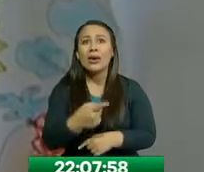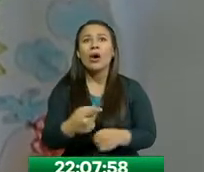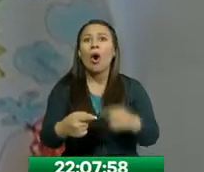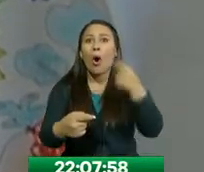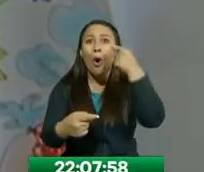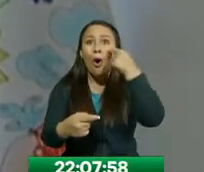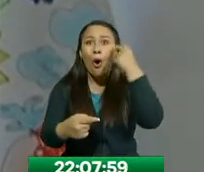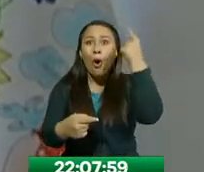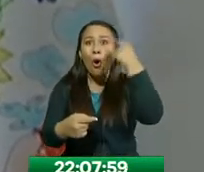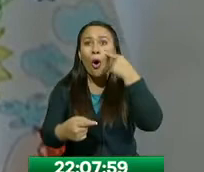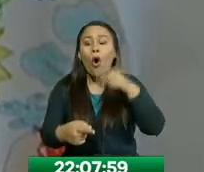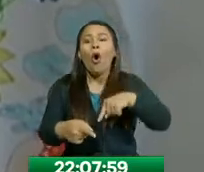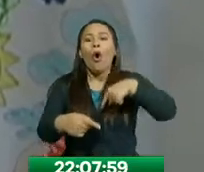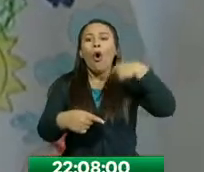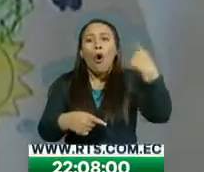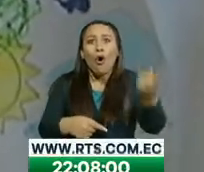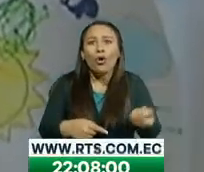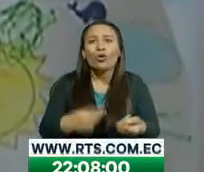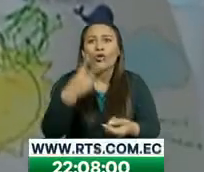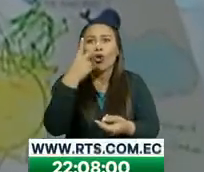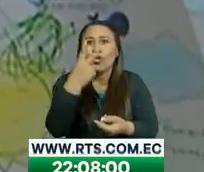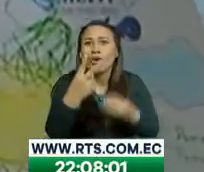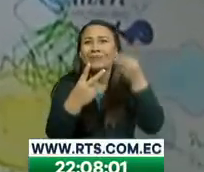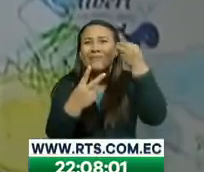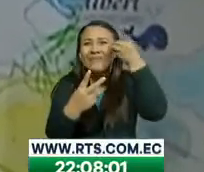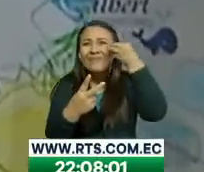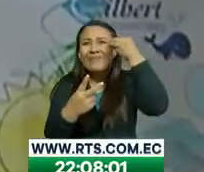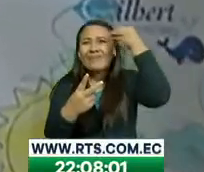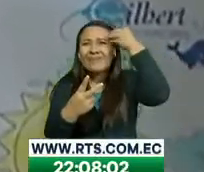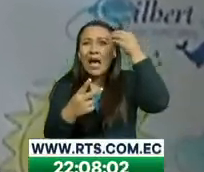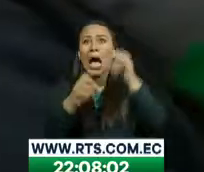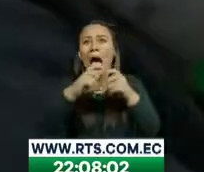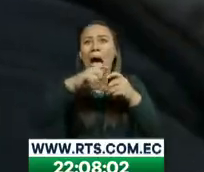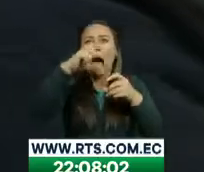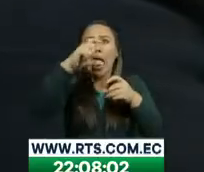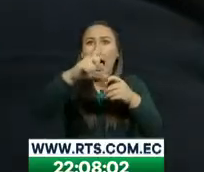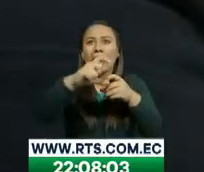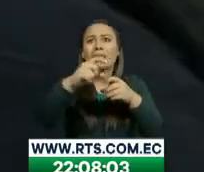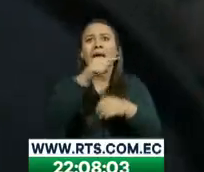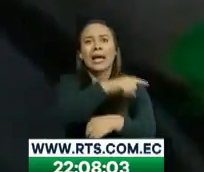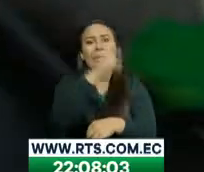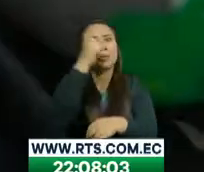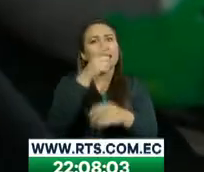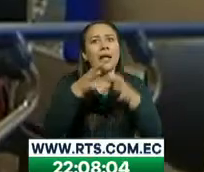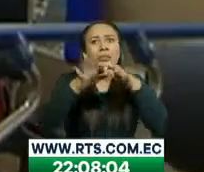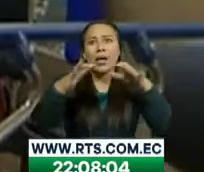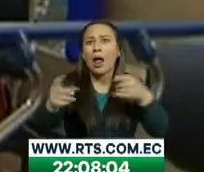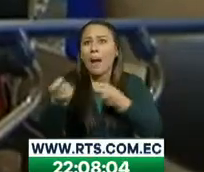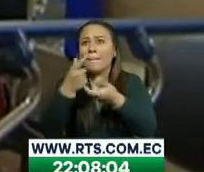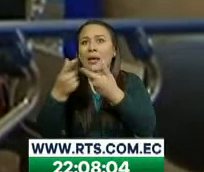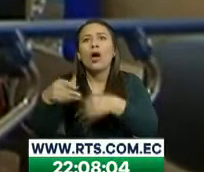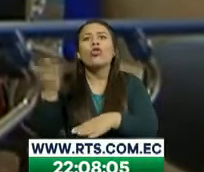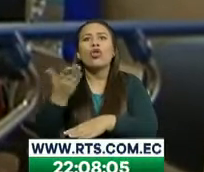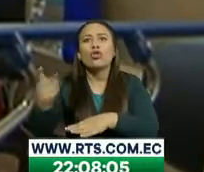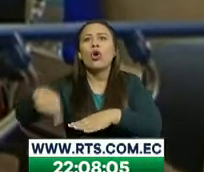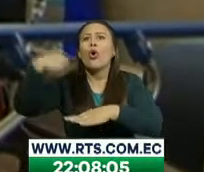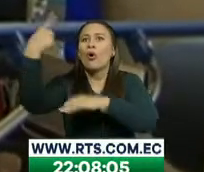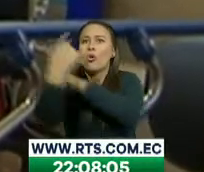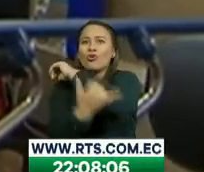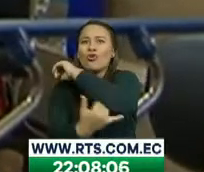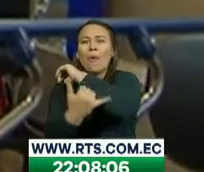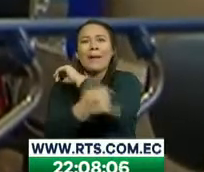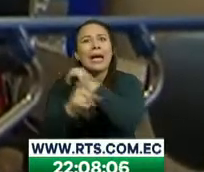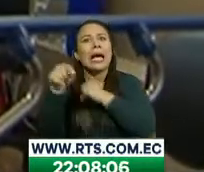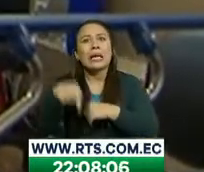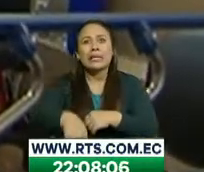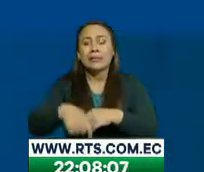otro ojito. También tenía 2 tumores, 2 lesiones grandecitas. Él requiere seguir un tratamiento en el exterior. La crioterapia que se